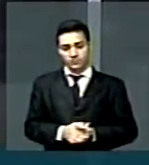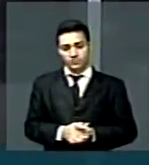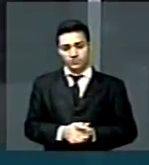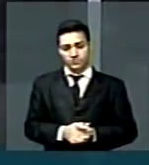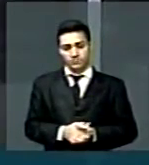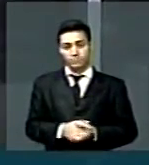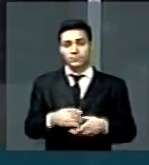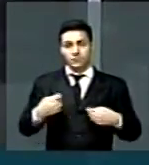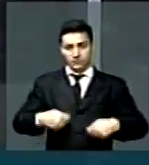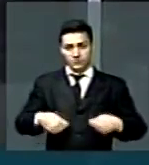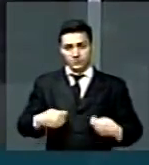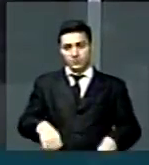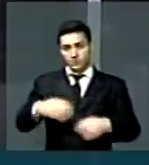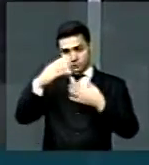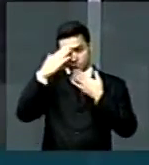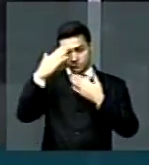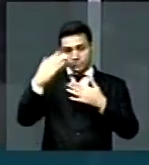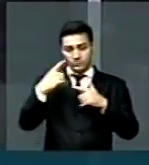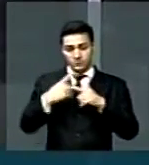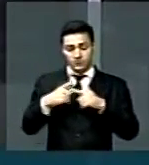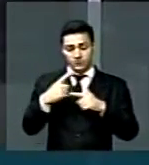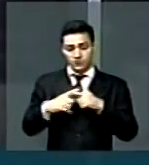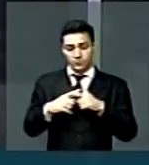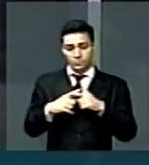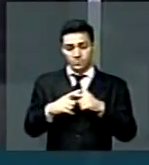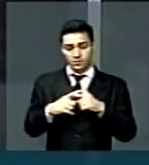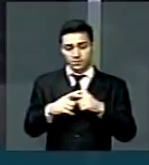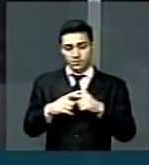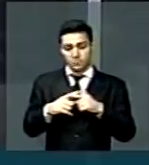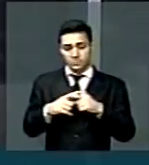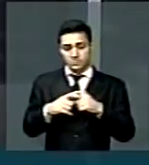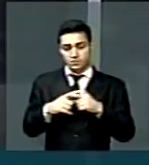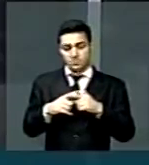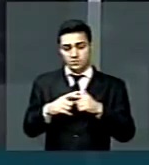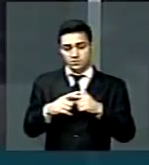Tenemos que agradecer porque es parte